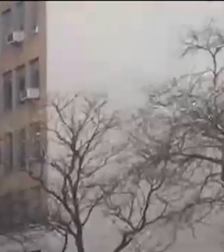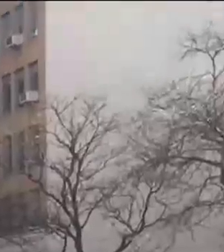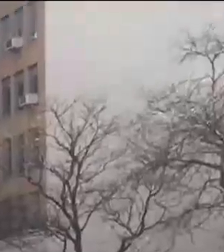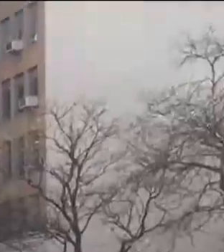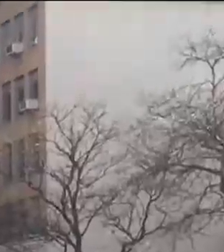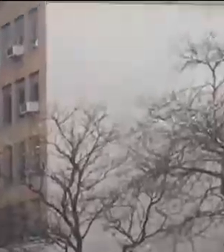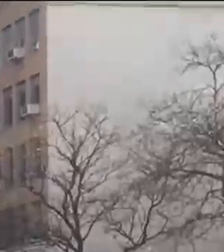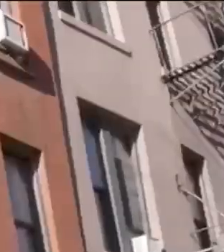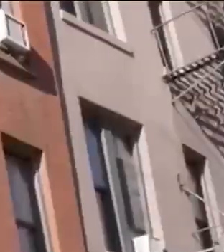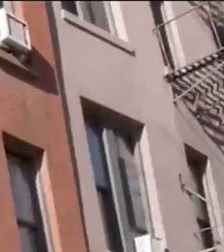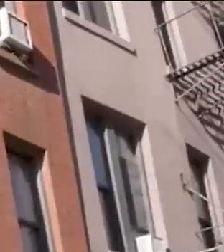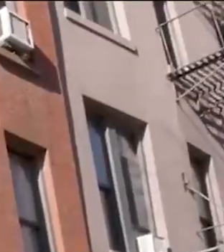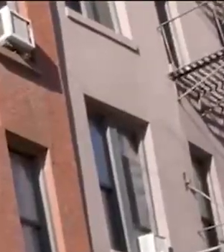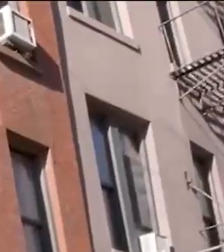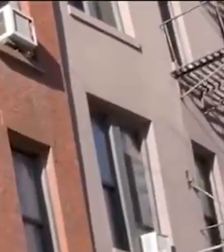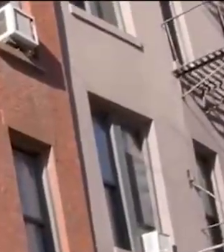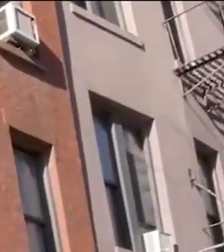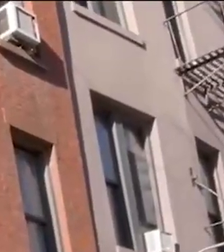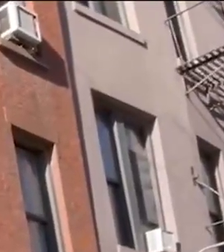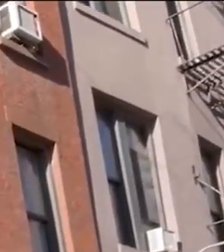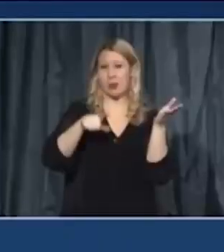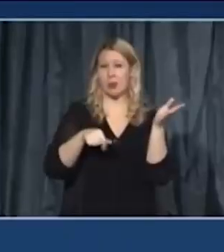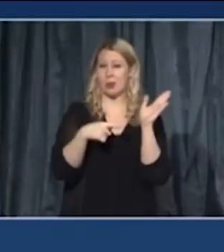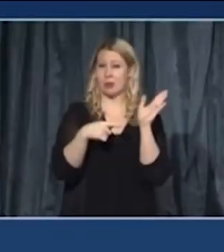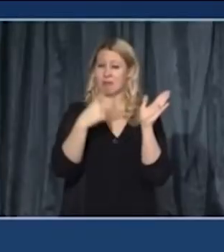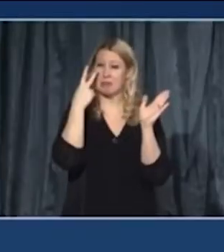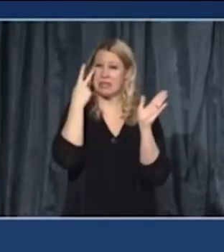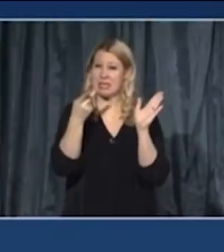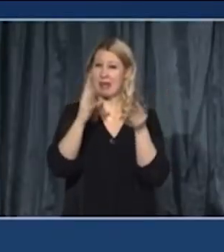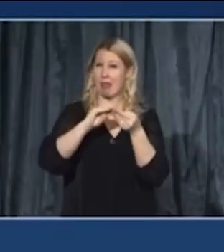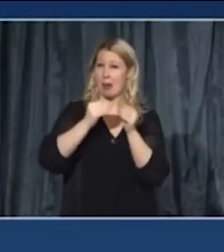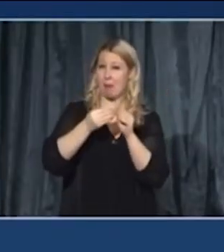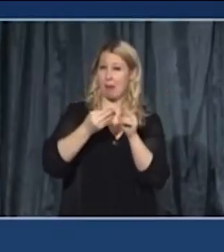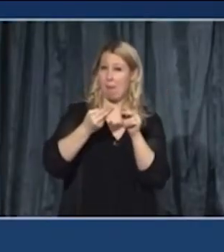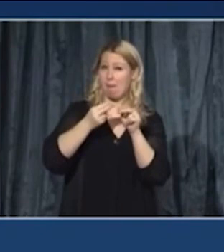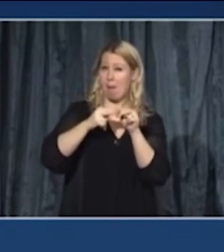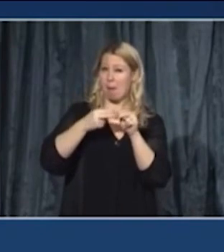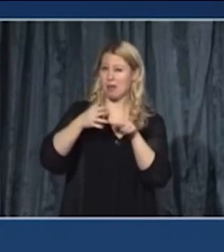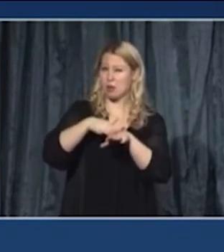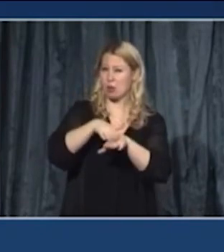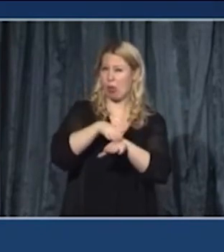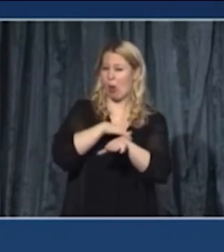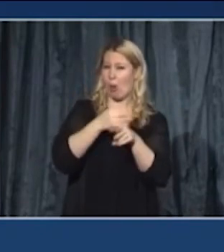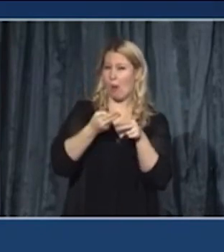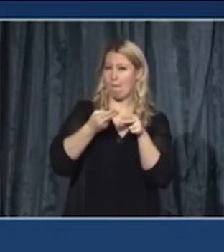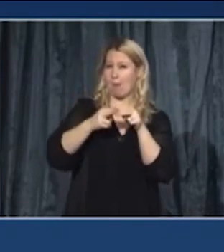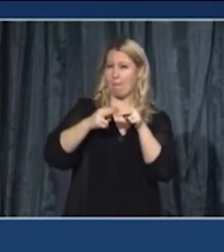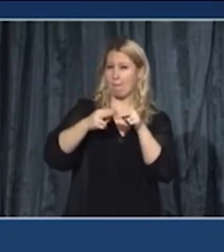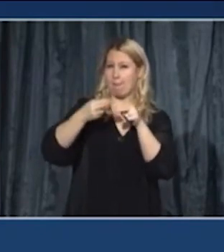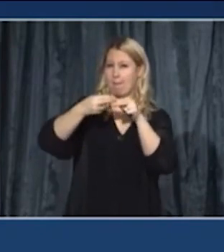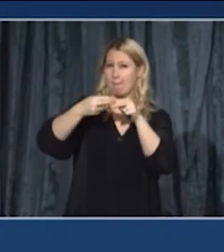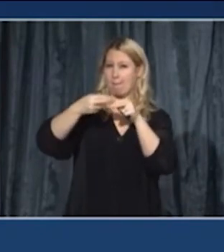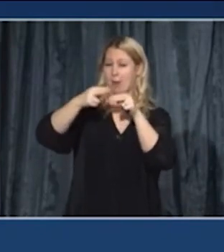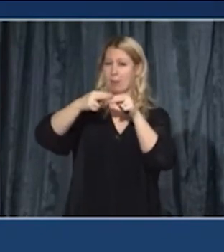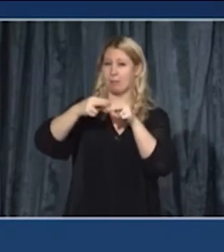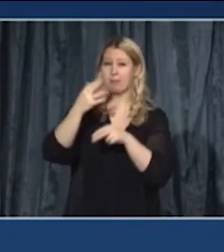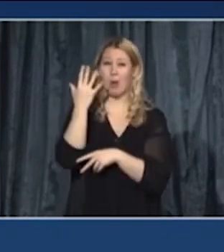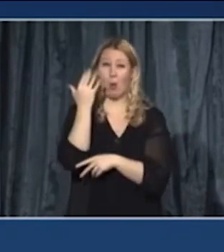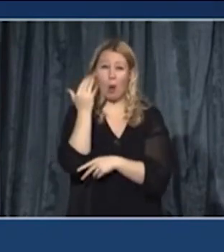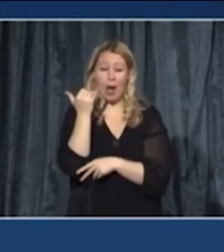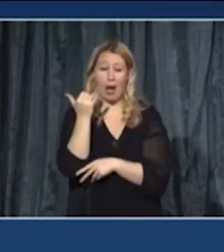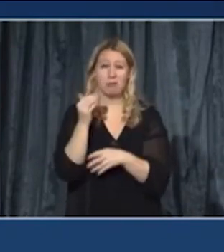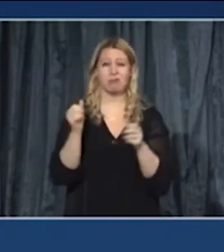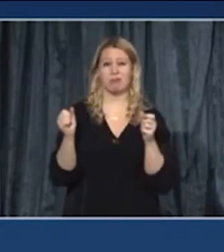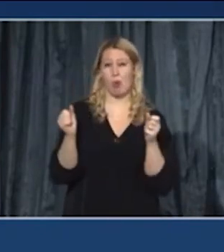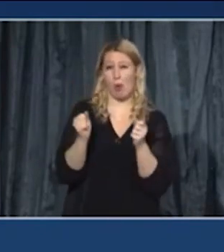lo que ha dado lugar a la llamada tripledemia. Él dice, es un producto del cambio del clima, de un mayor contacto social y